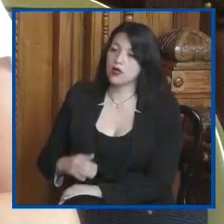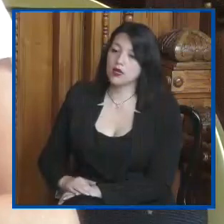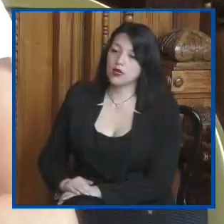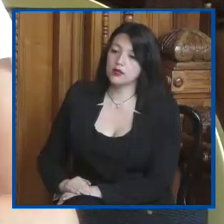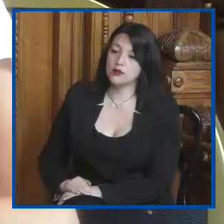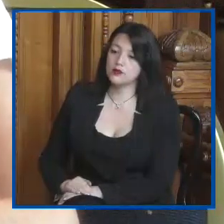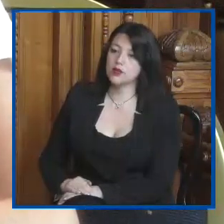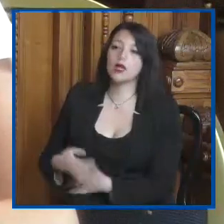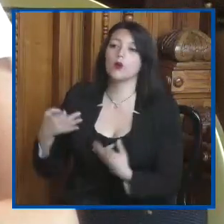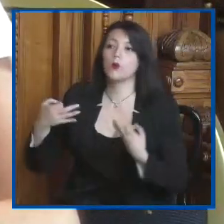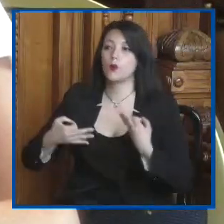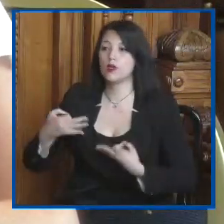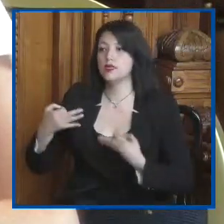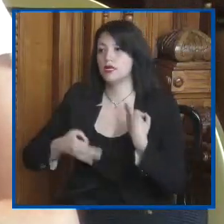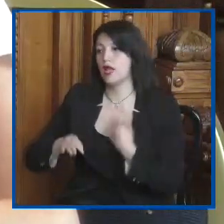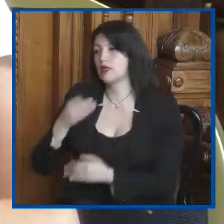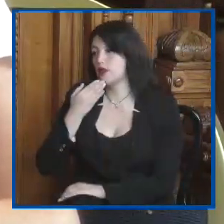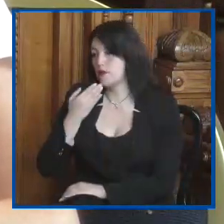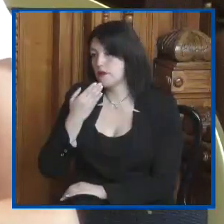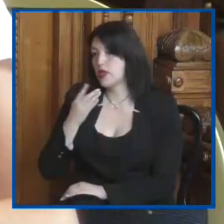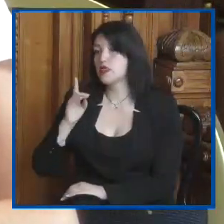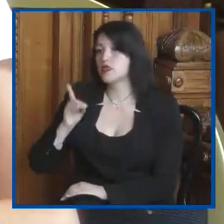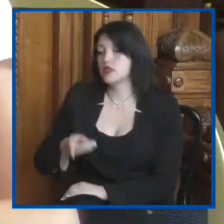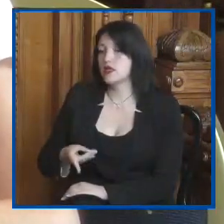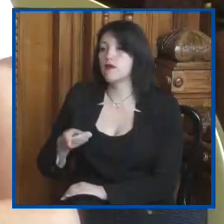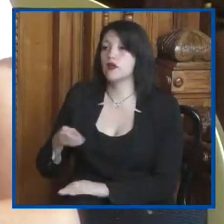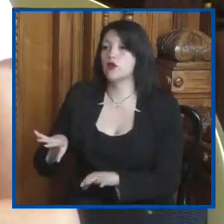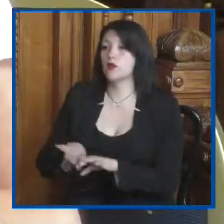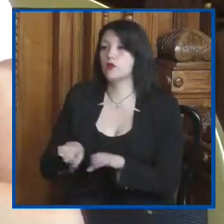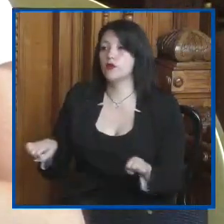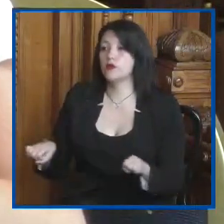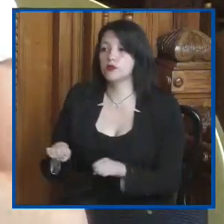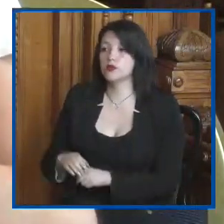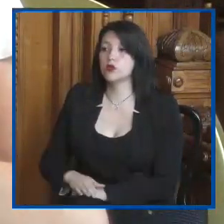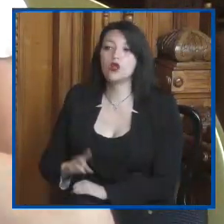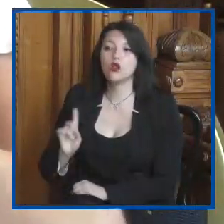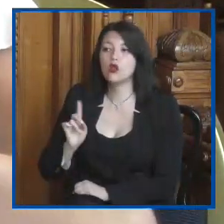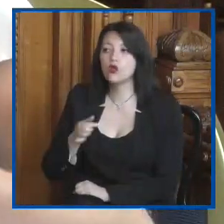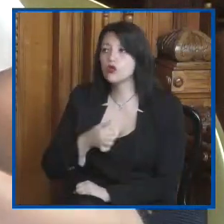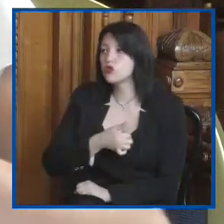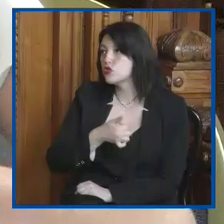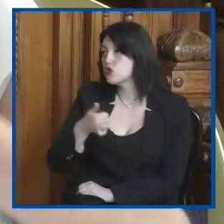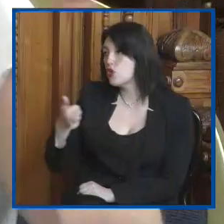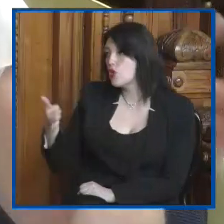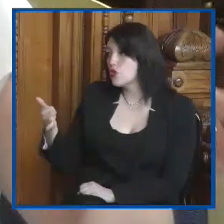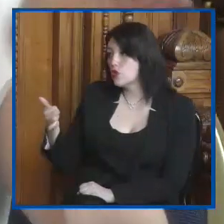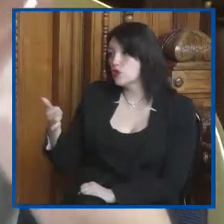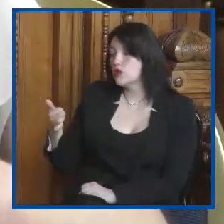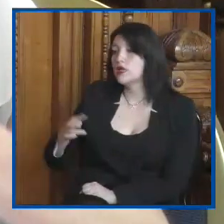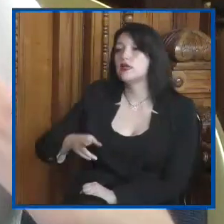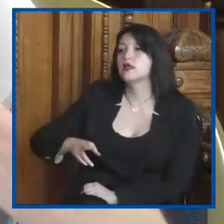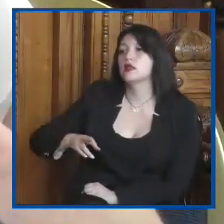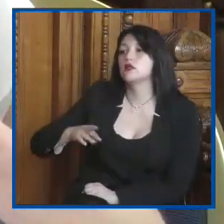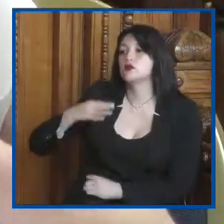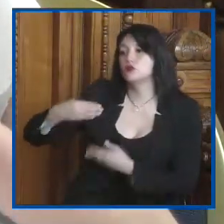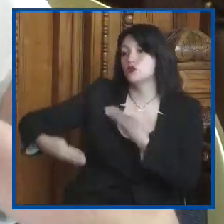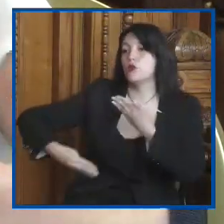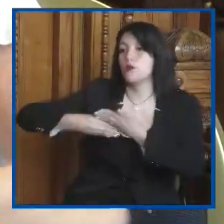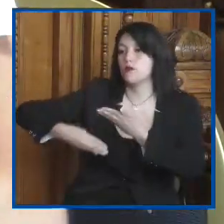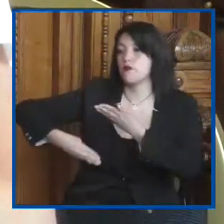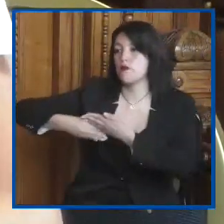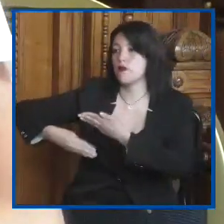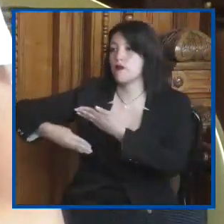también, y el judicial, como te digo, también hay un compromiso. No todos, no te voy a mentir, están sumados en